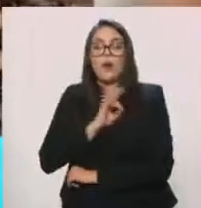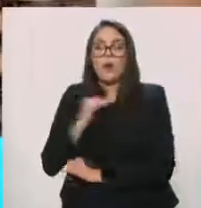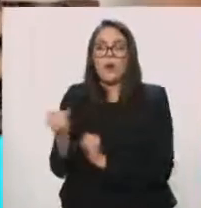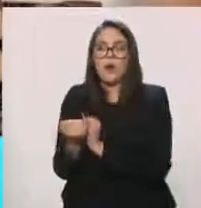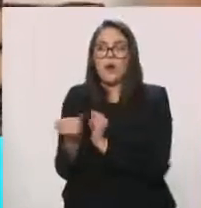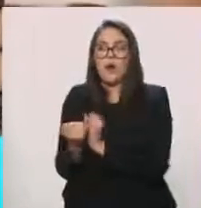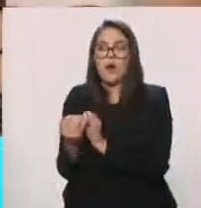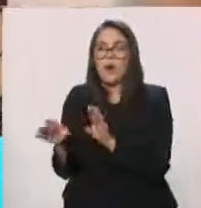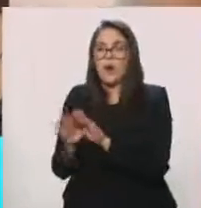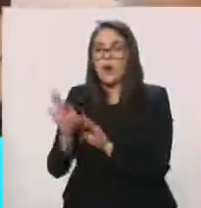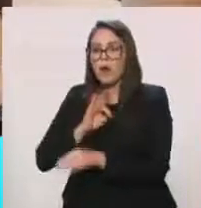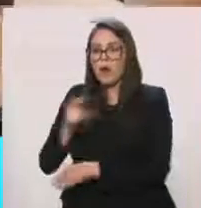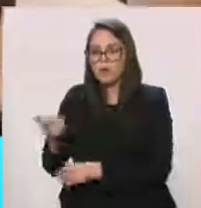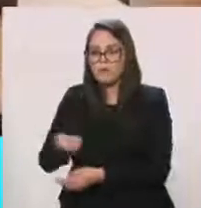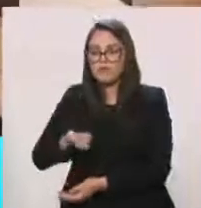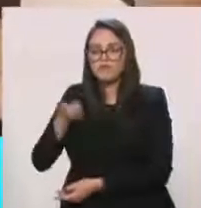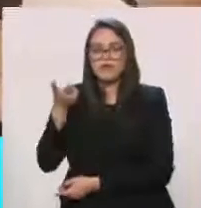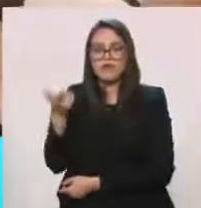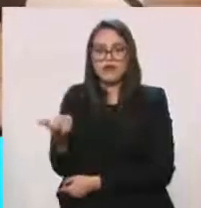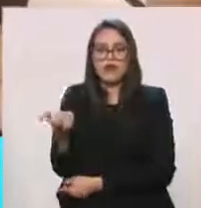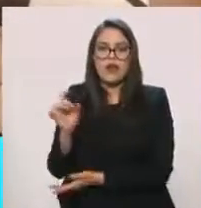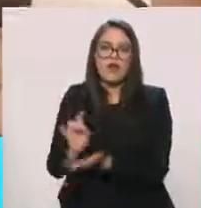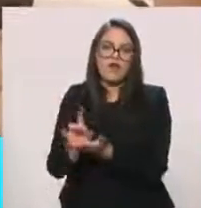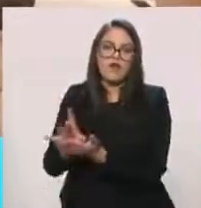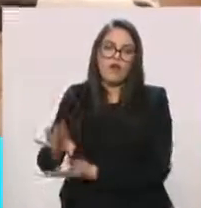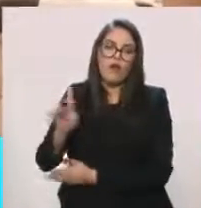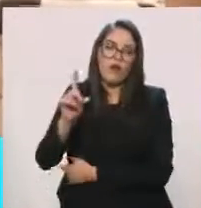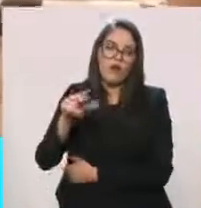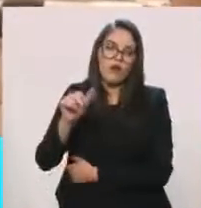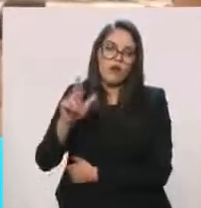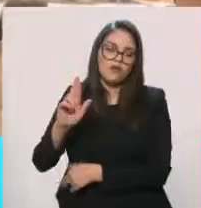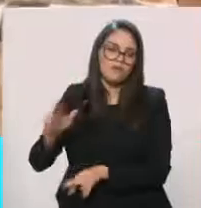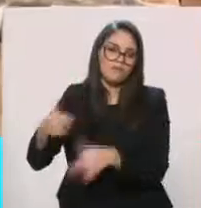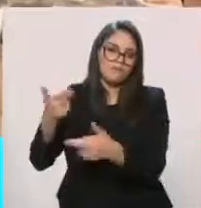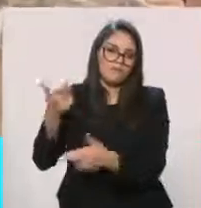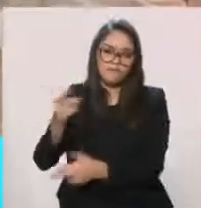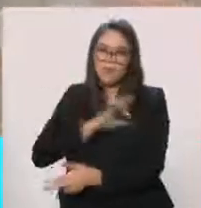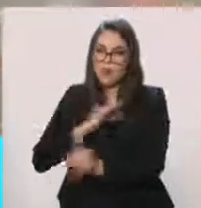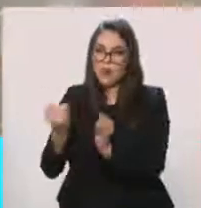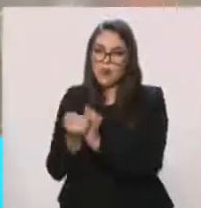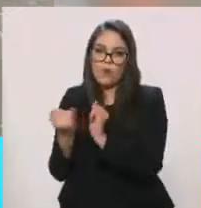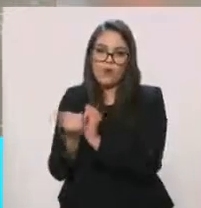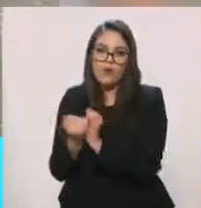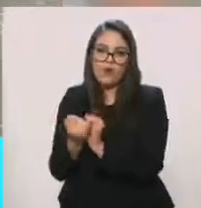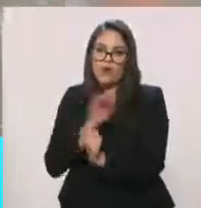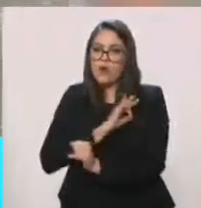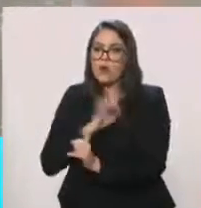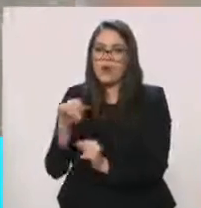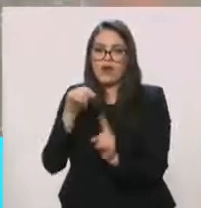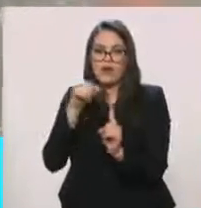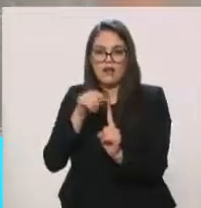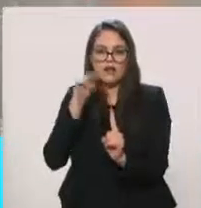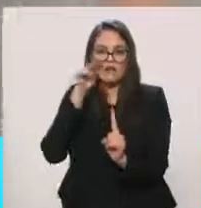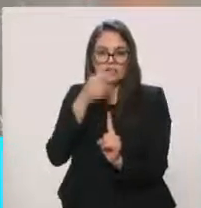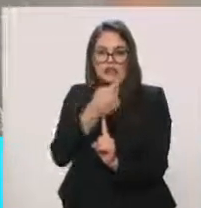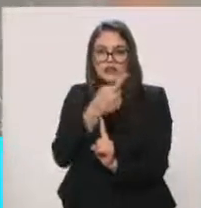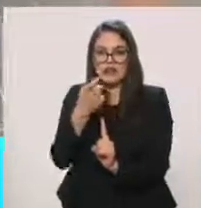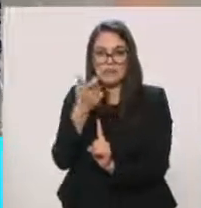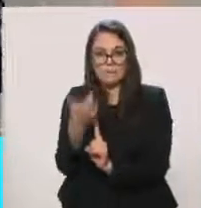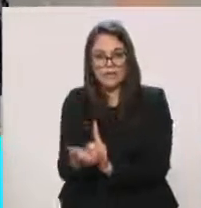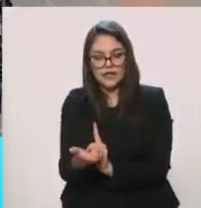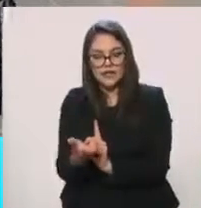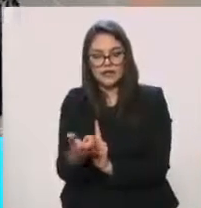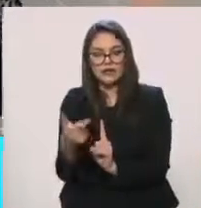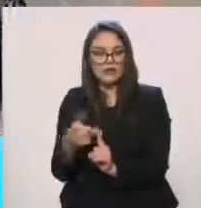opciones de posibilidad para hacer esta colaboración. Desde 100 pesos, estamos aquí directamente en la página de